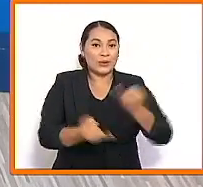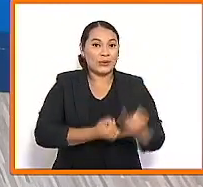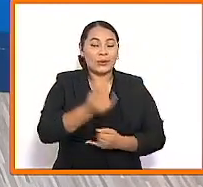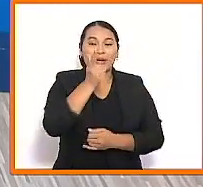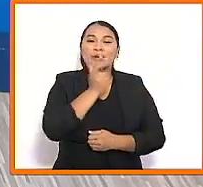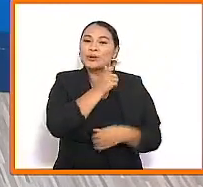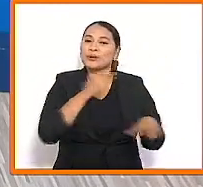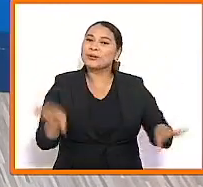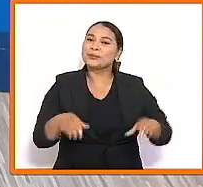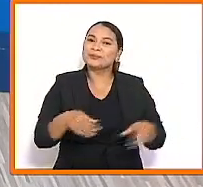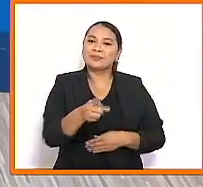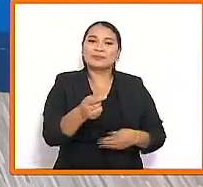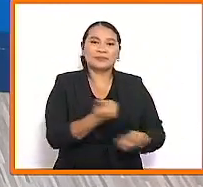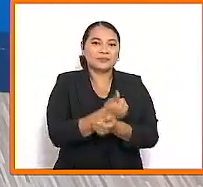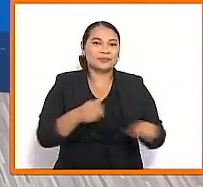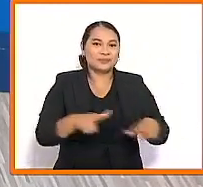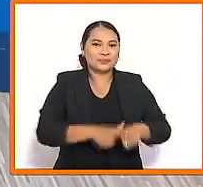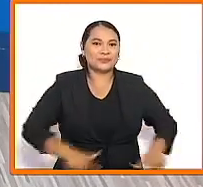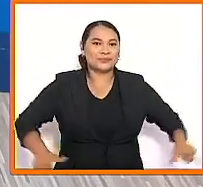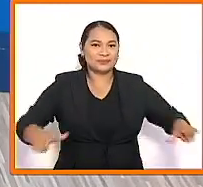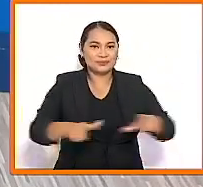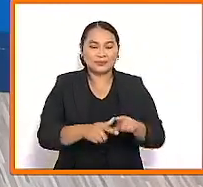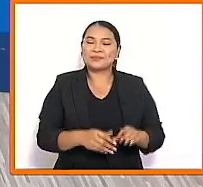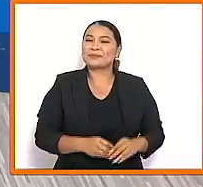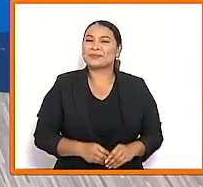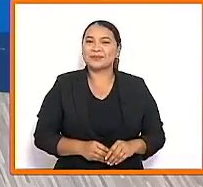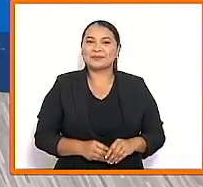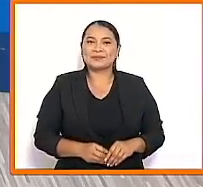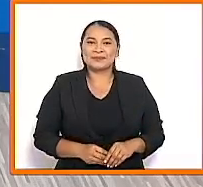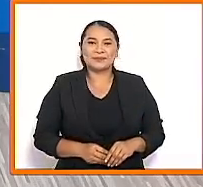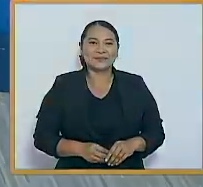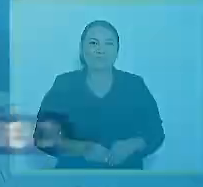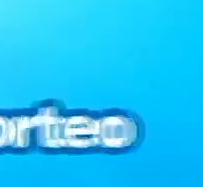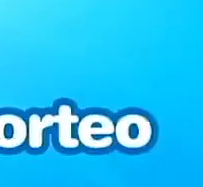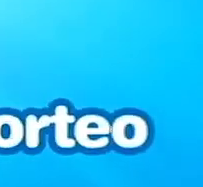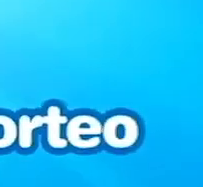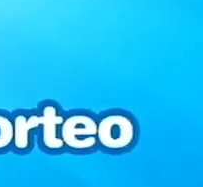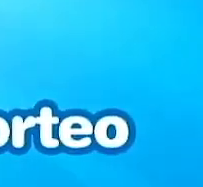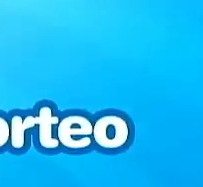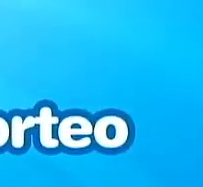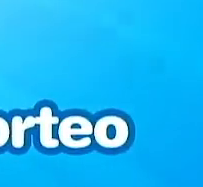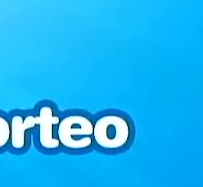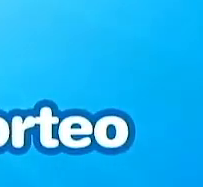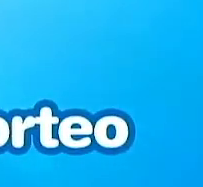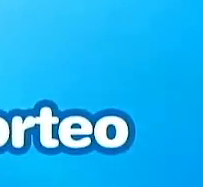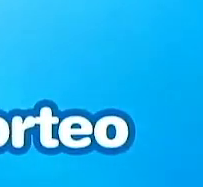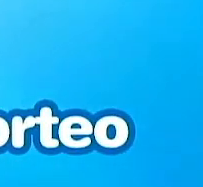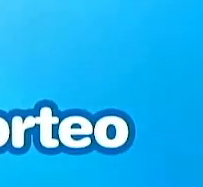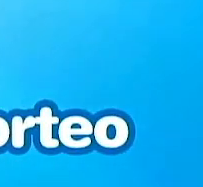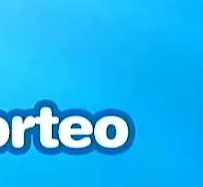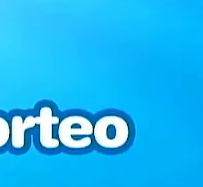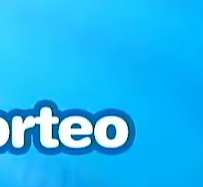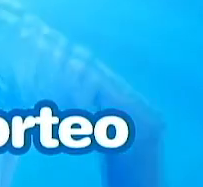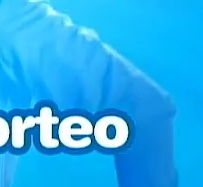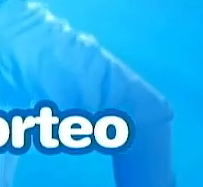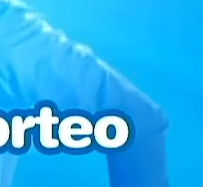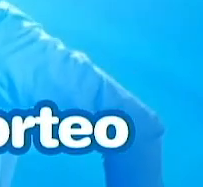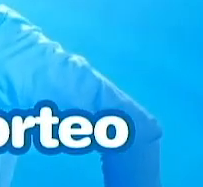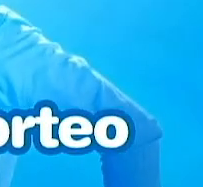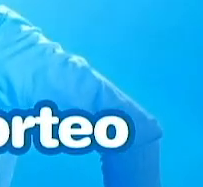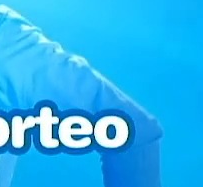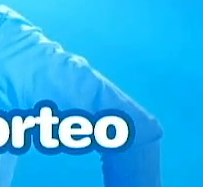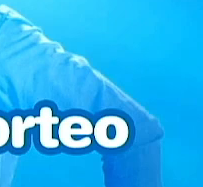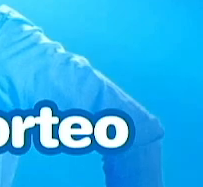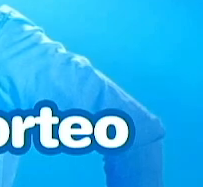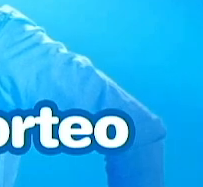se ha dicho con Loto, donde quiera que estés. ¡Ay, qué bonito! Yo me gané la